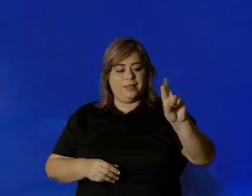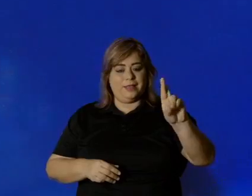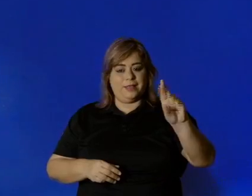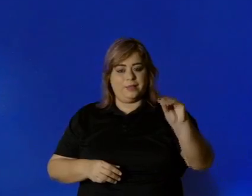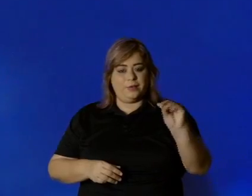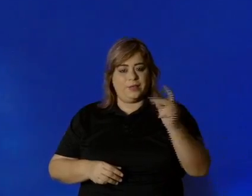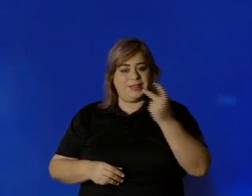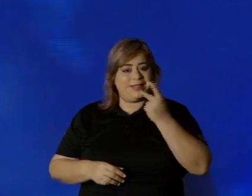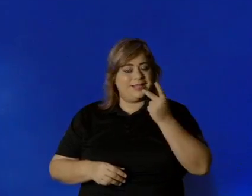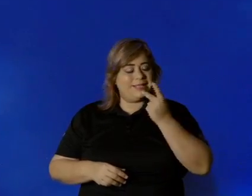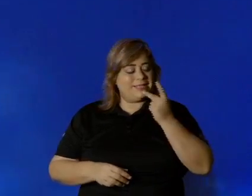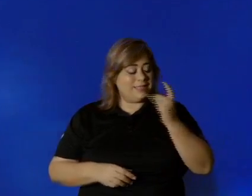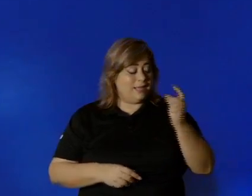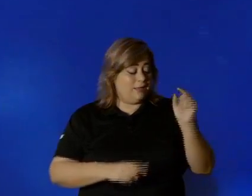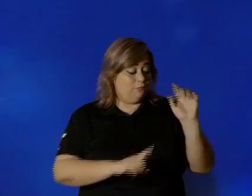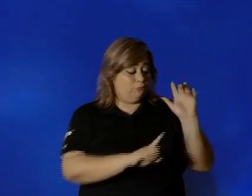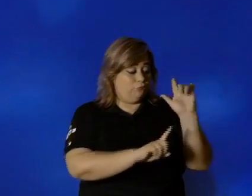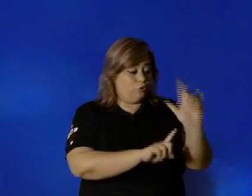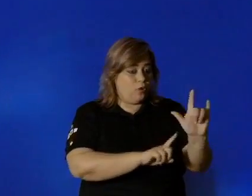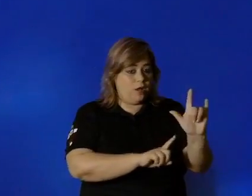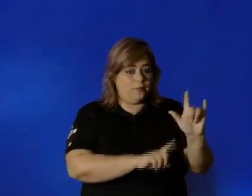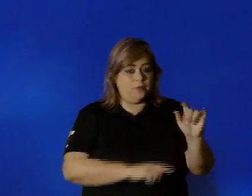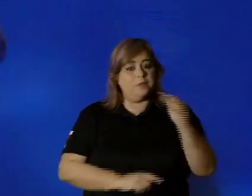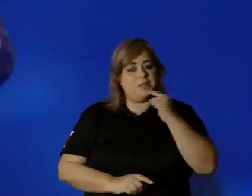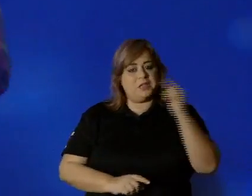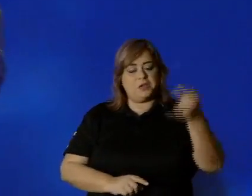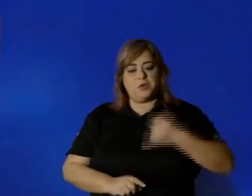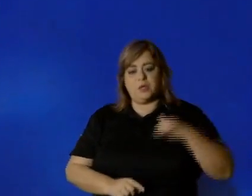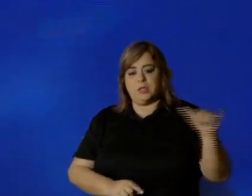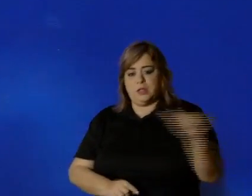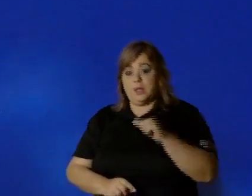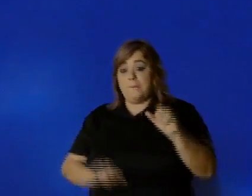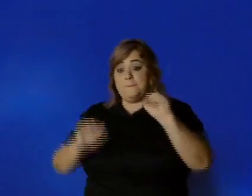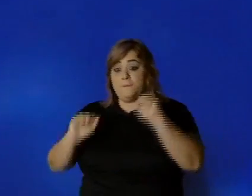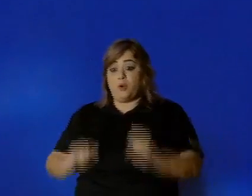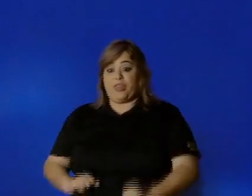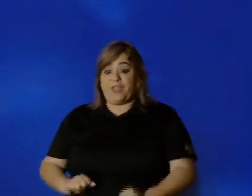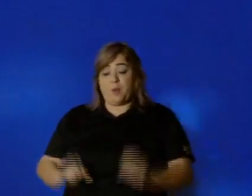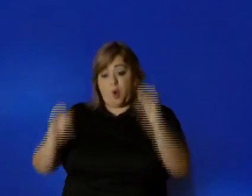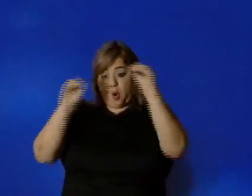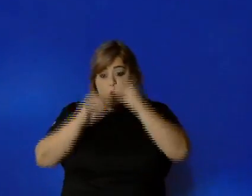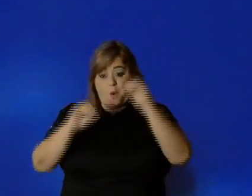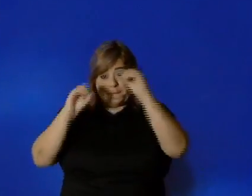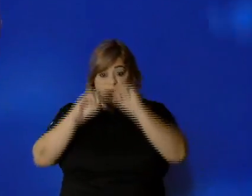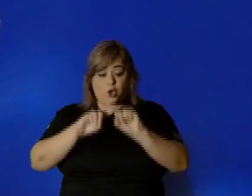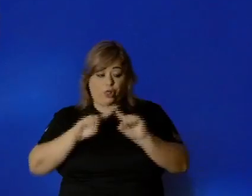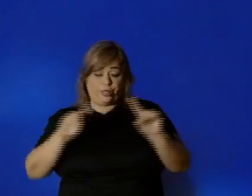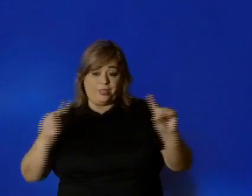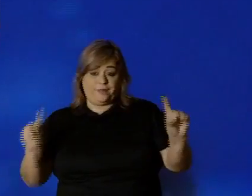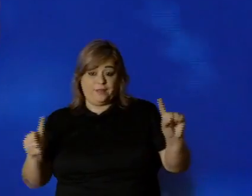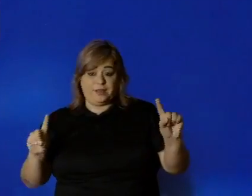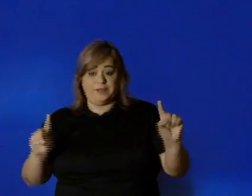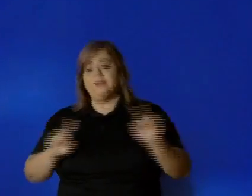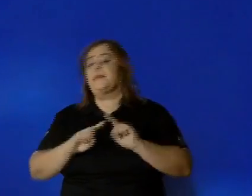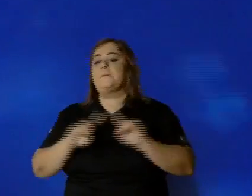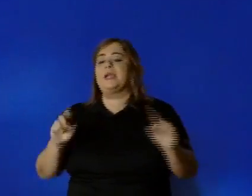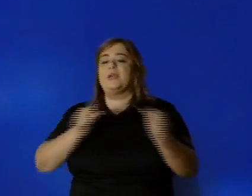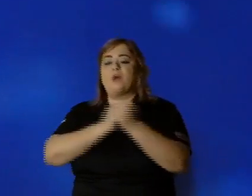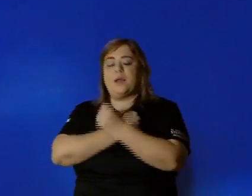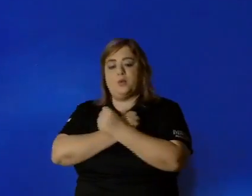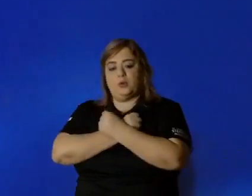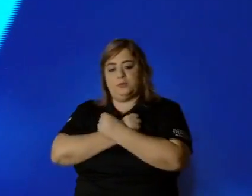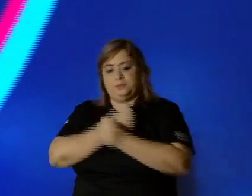Y él me dijo, pastora, yo también. Y yo le dije, podemos diferir, pero el amor no está condicionado. Nosotros. Y me abrazó, fue bien